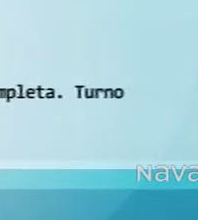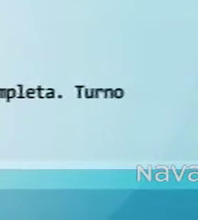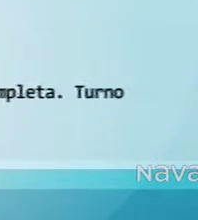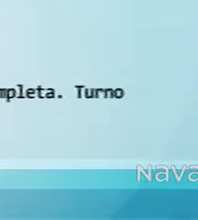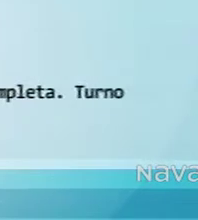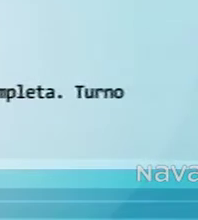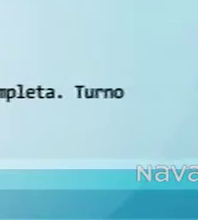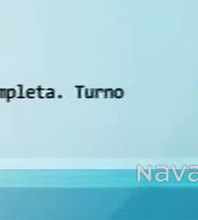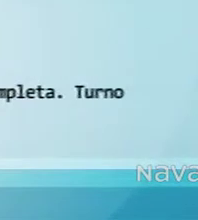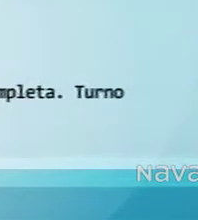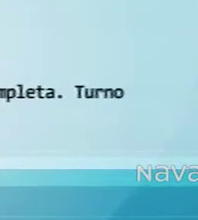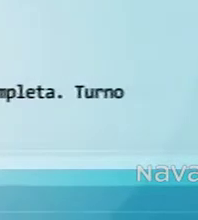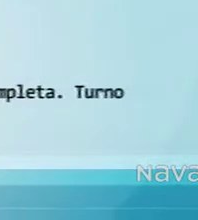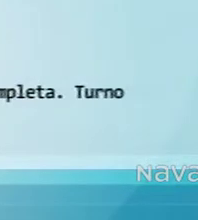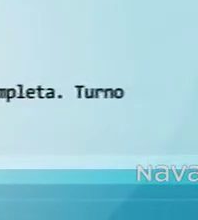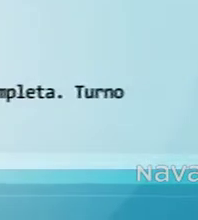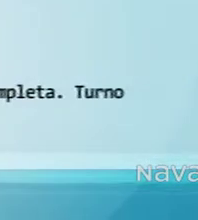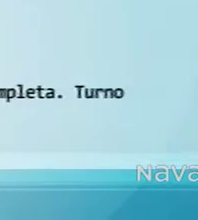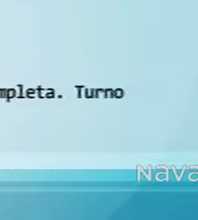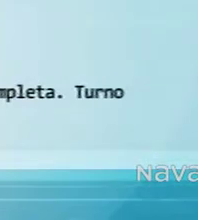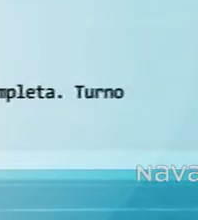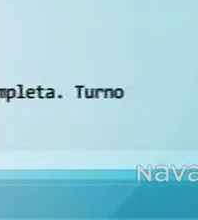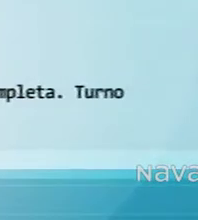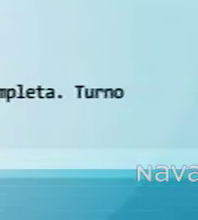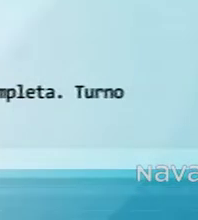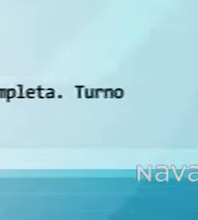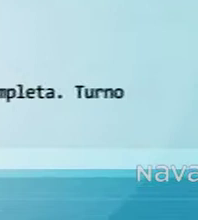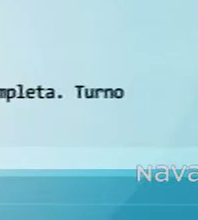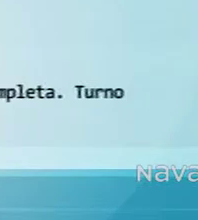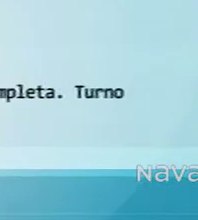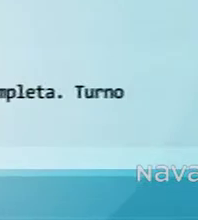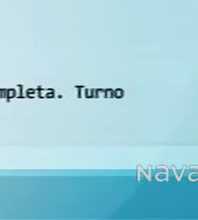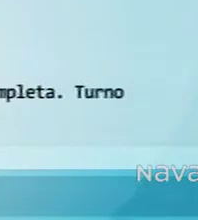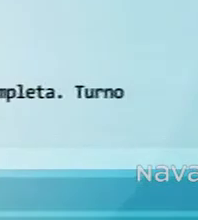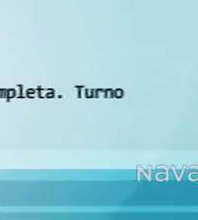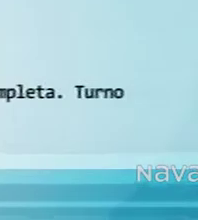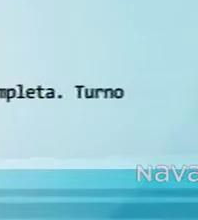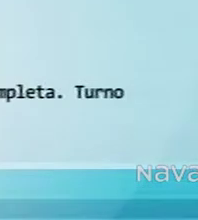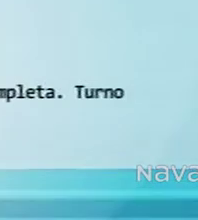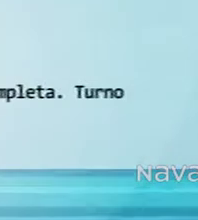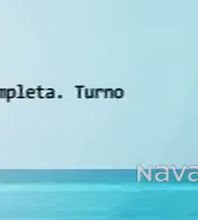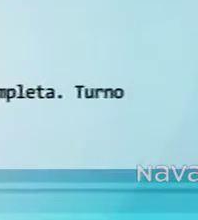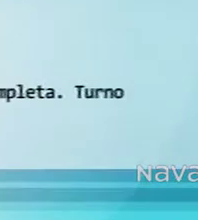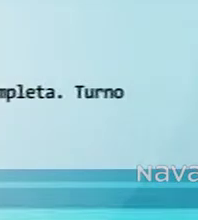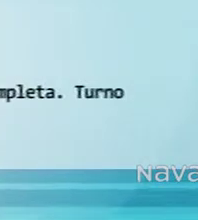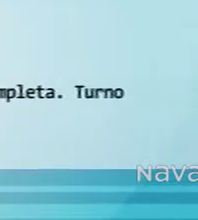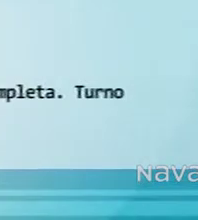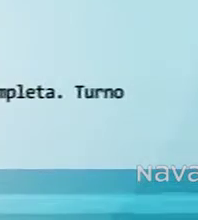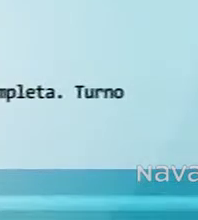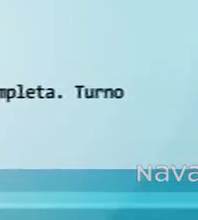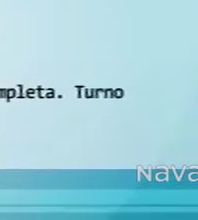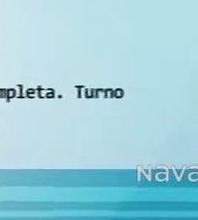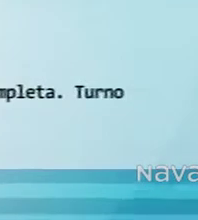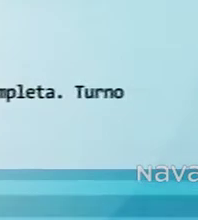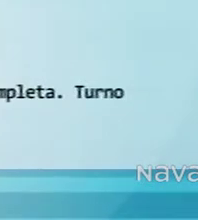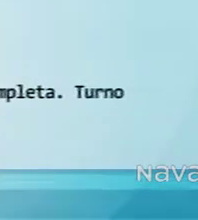con estudios de grado superior en diseño en fabricación mecánica, experiencia en puesto similar y vehículo propio. Se ofrece un contrato estable a jornada